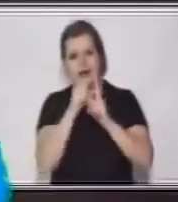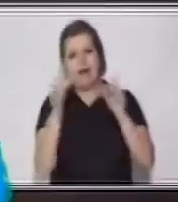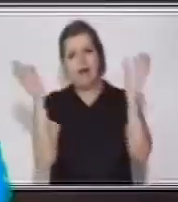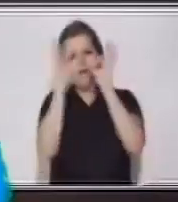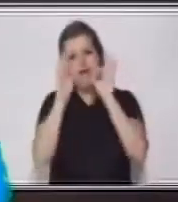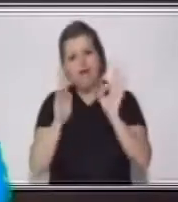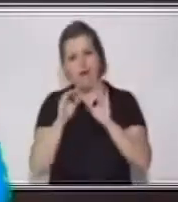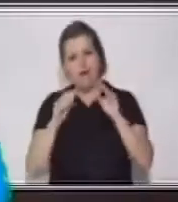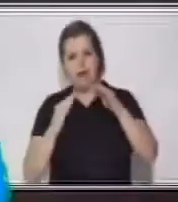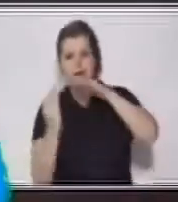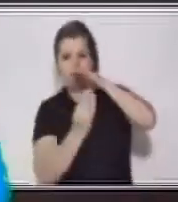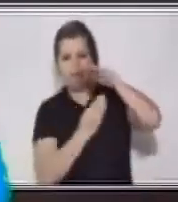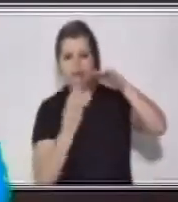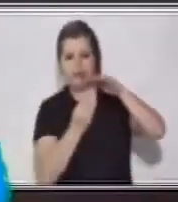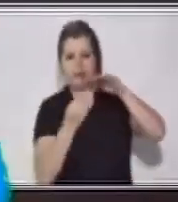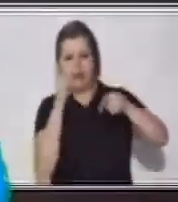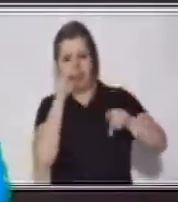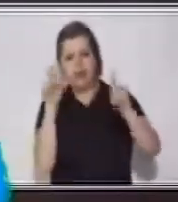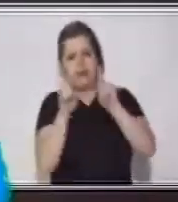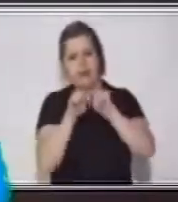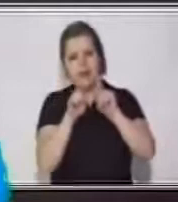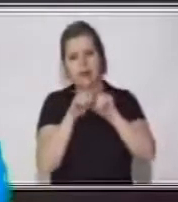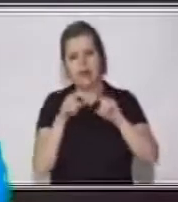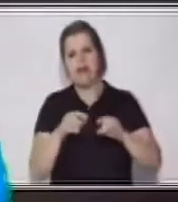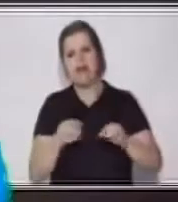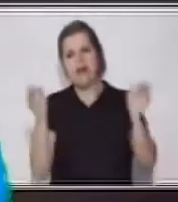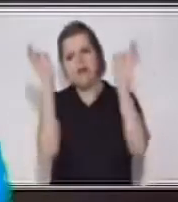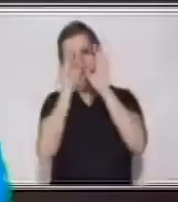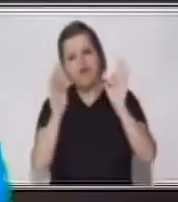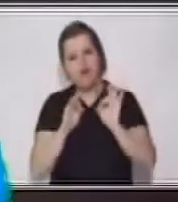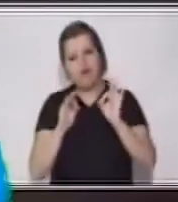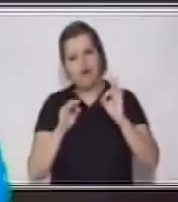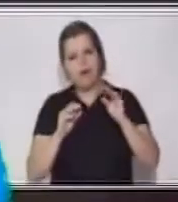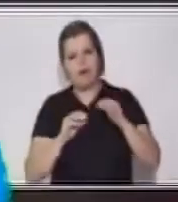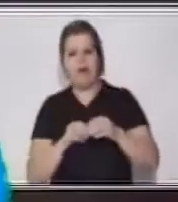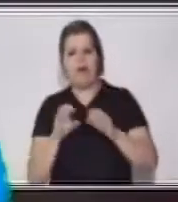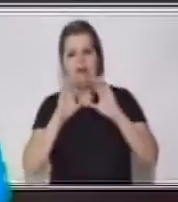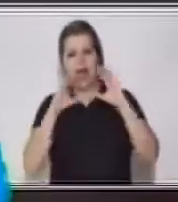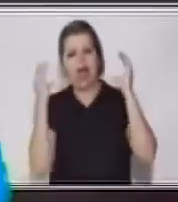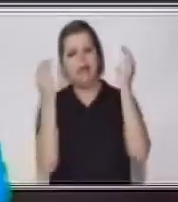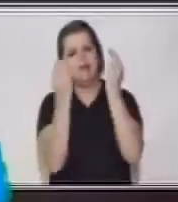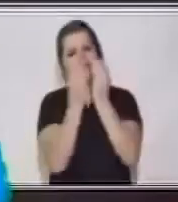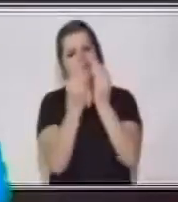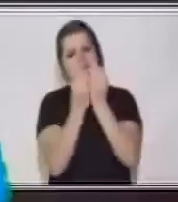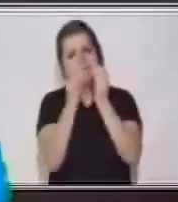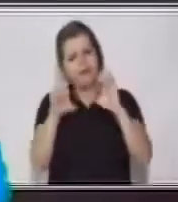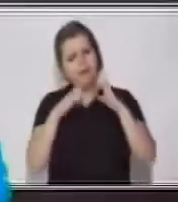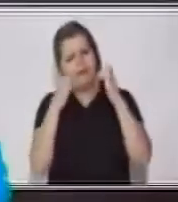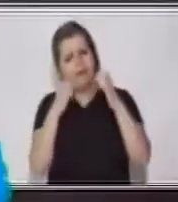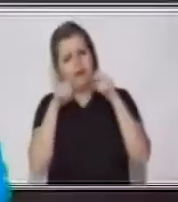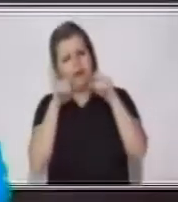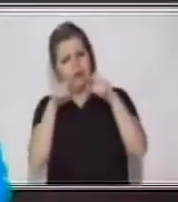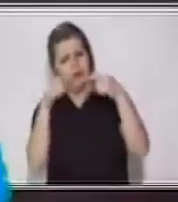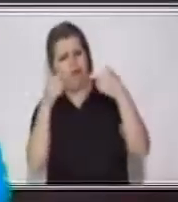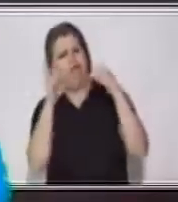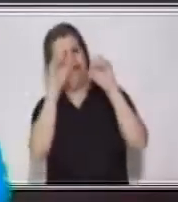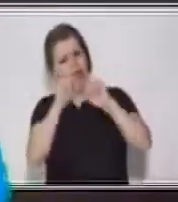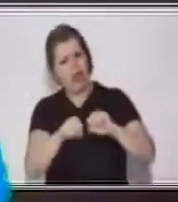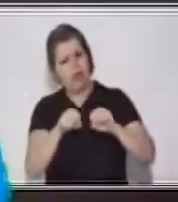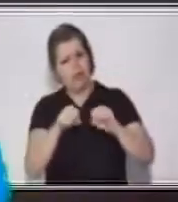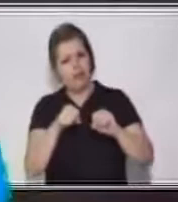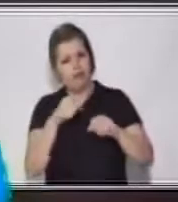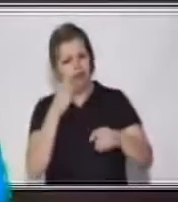y nuestro morfema clase. ¿Cómo es que nosotros podemos identificar un morfema base y un morfema